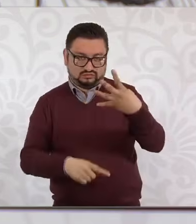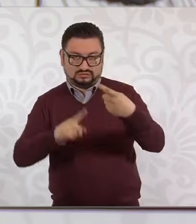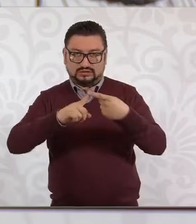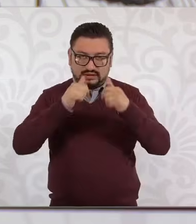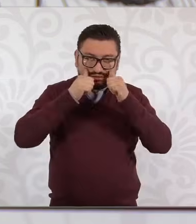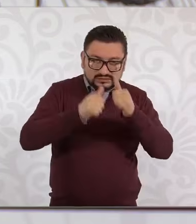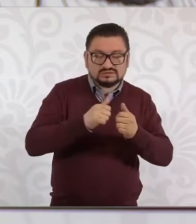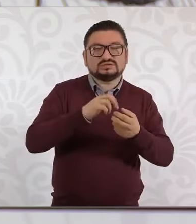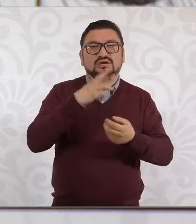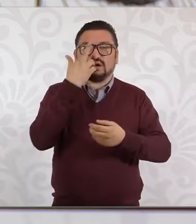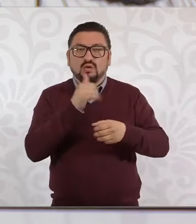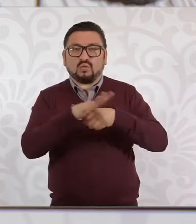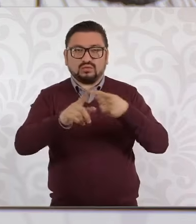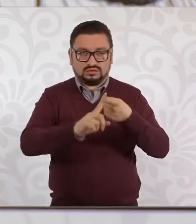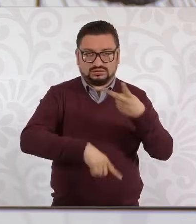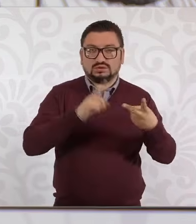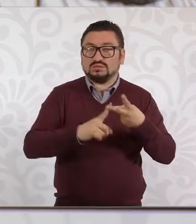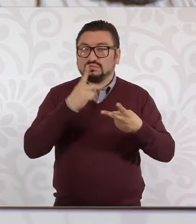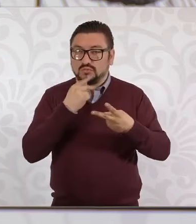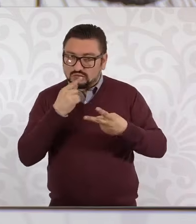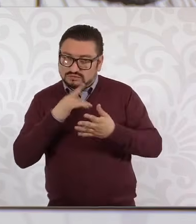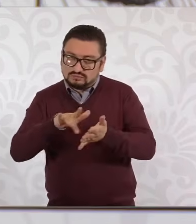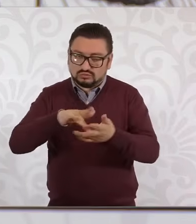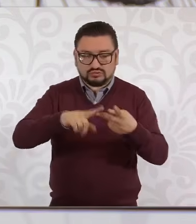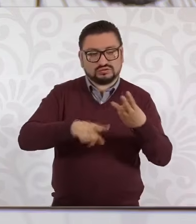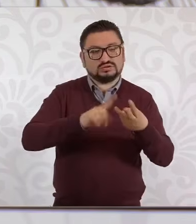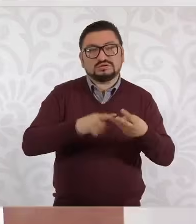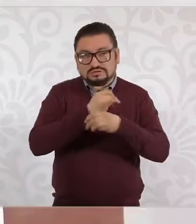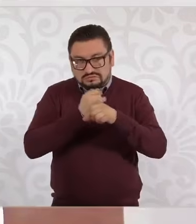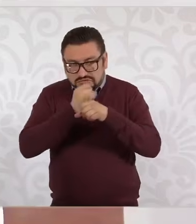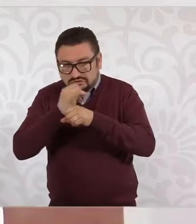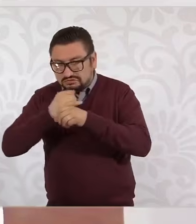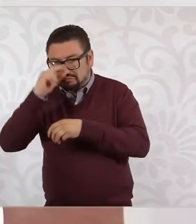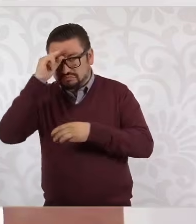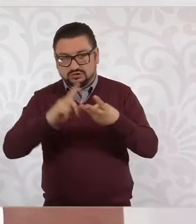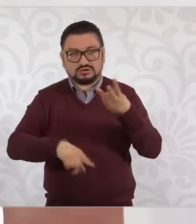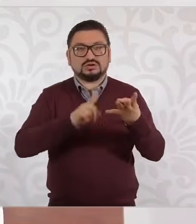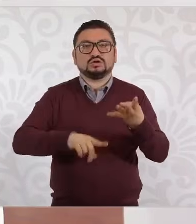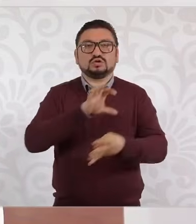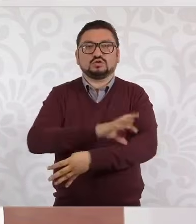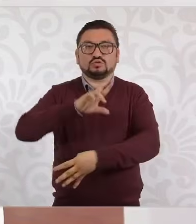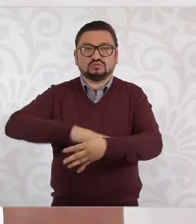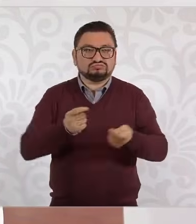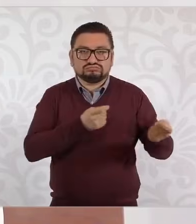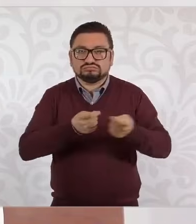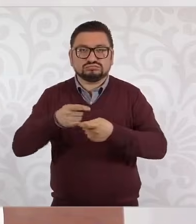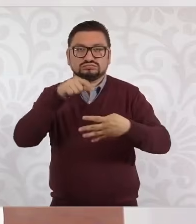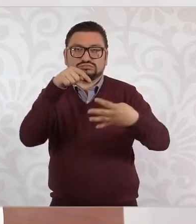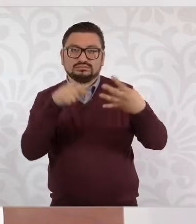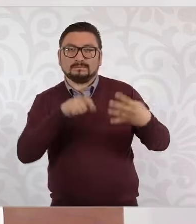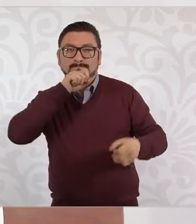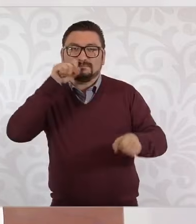causas, fortalecimiento de la policía de la ciudad, inteligencia e investigación y coordinación. Y ahora son los mismos ejes, solo